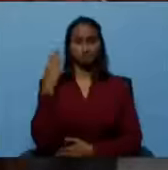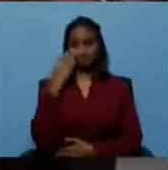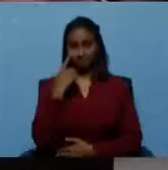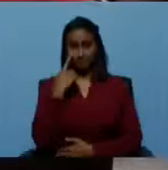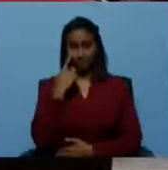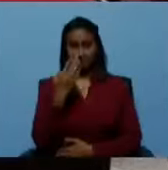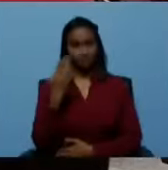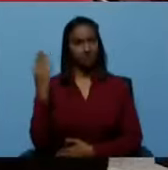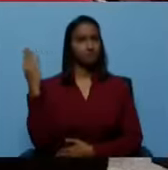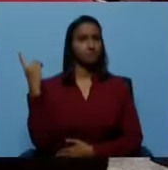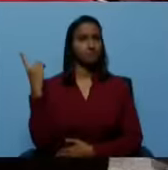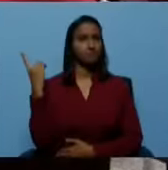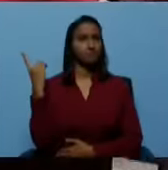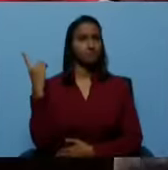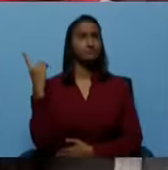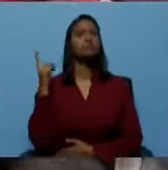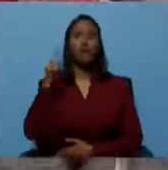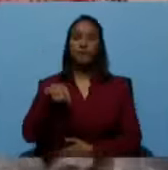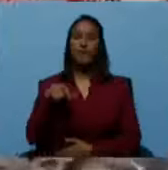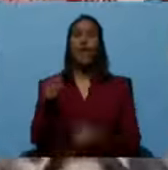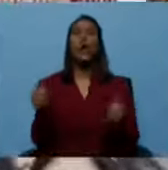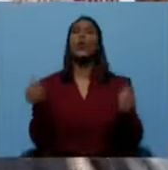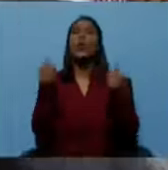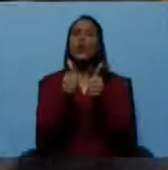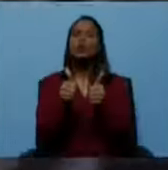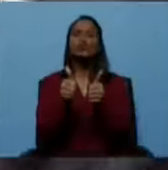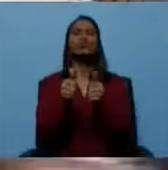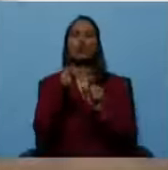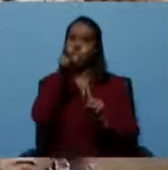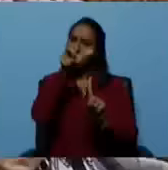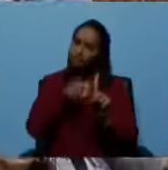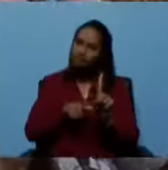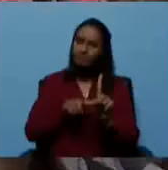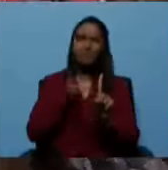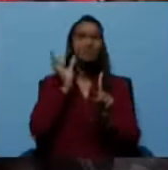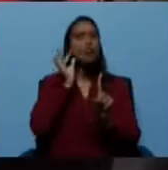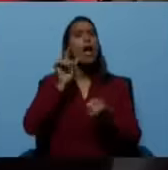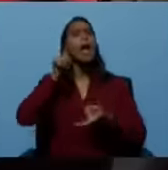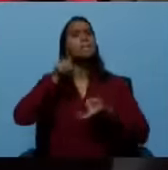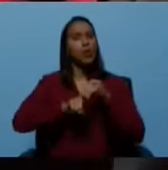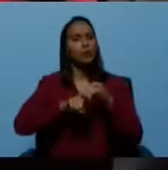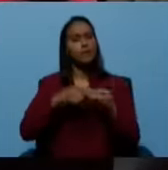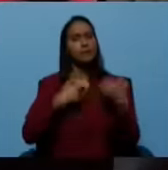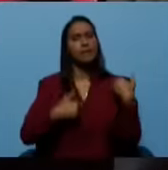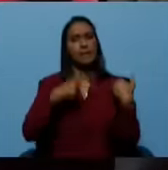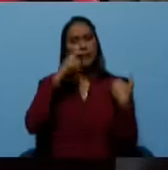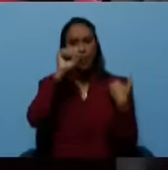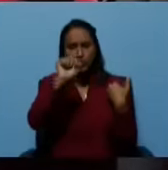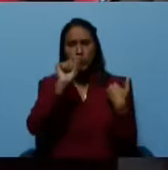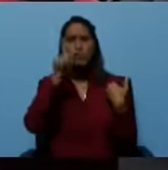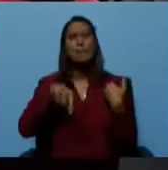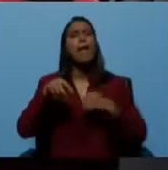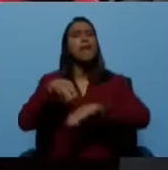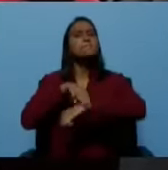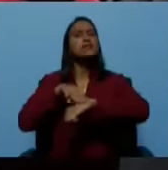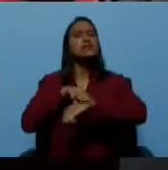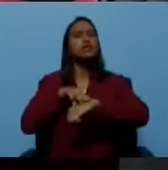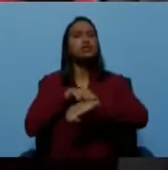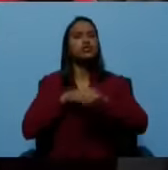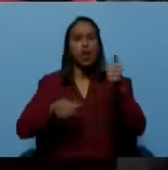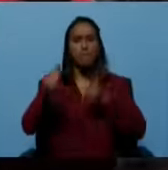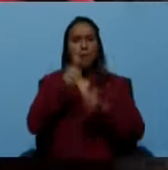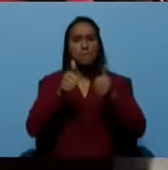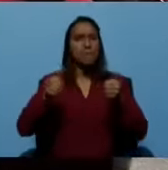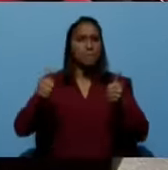le acompañan algunos ministros, le acompaña también la primera combatiente Cilia Flores. Veíamos allí también el tren ministerial